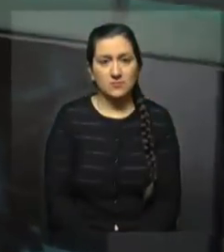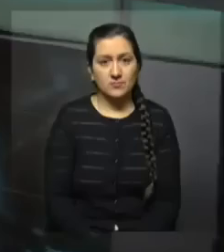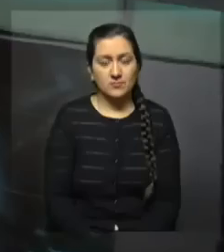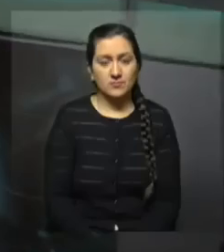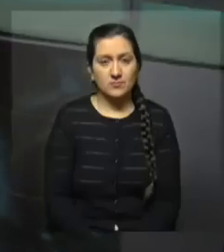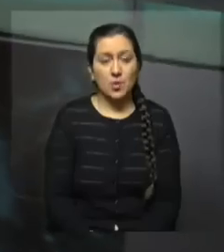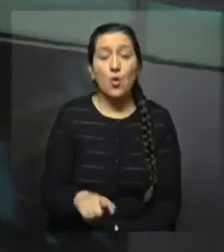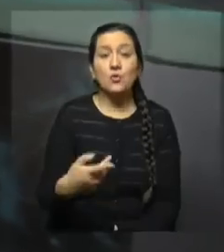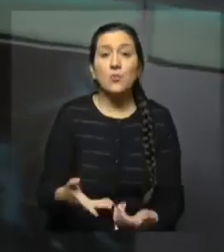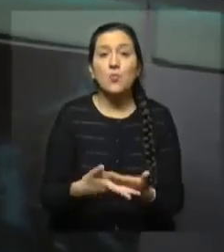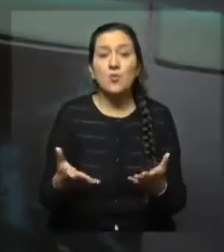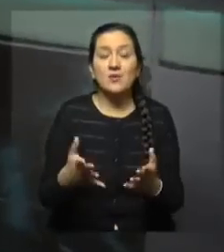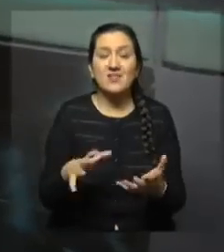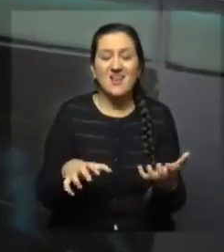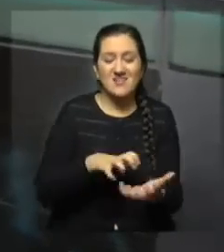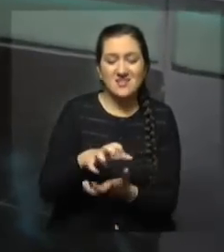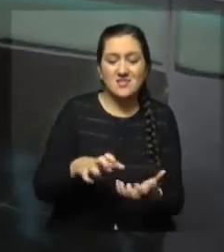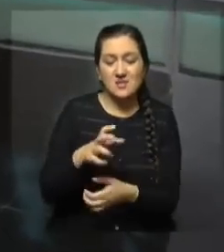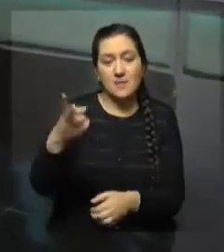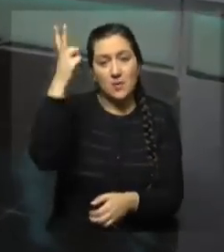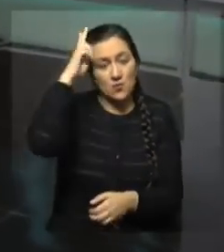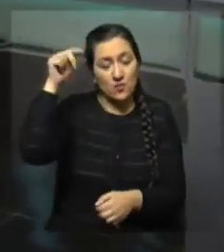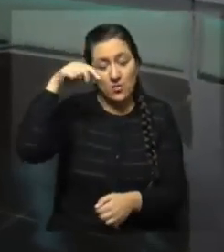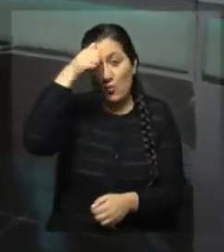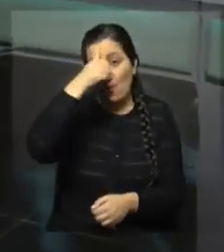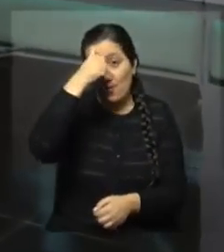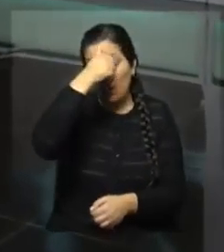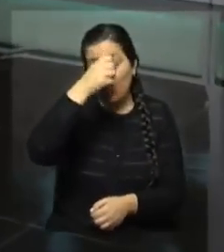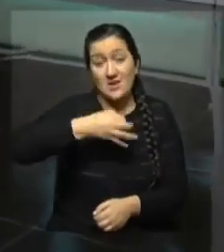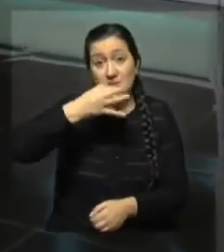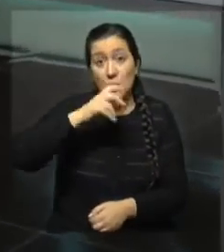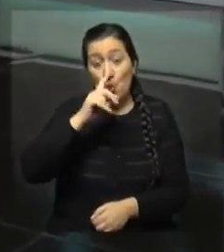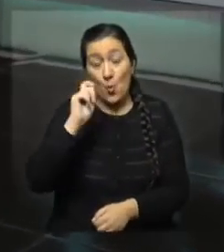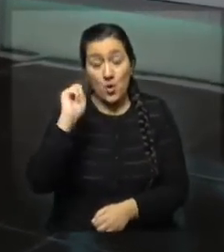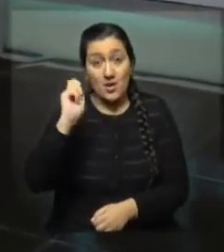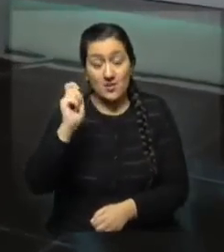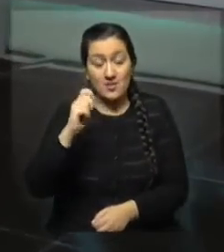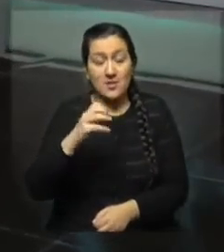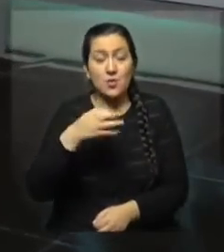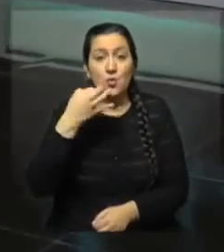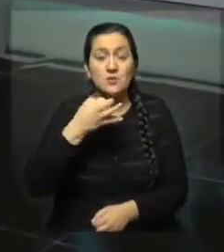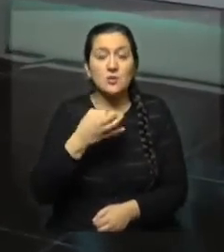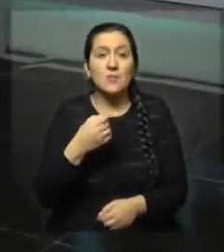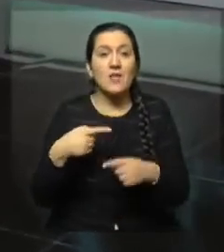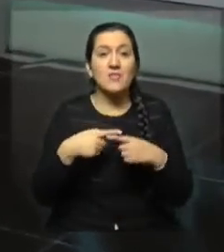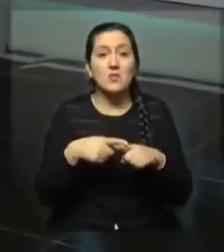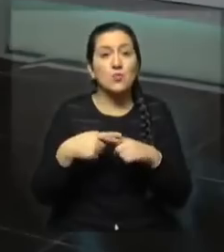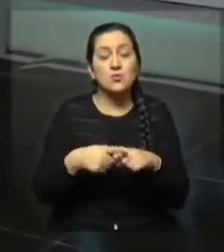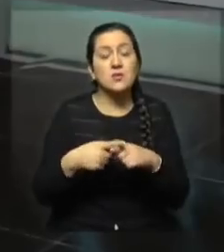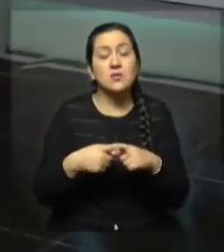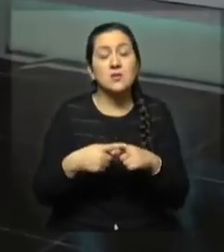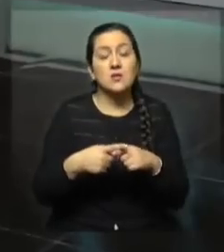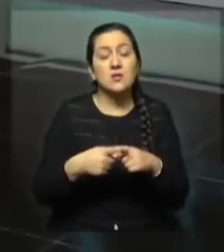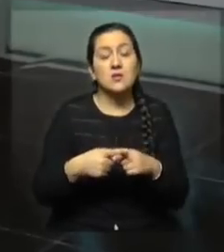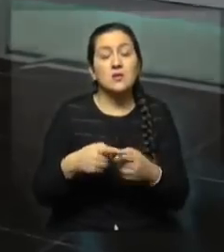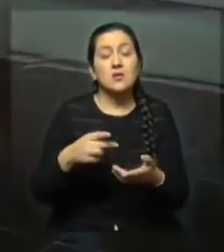y otra muestra de la crisis que vive Perú ocurrió este domingo durante una sesión de urgencia del Congreso justamente para discutir la inmunidad de Pedro Castillo cuando